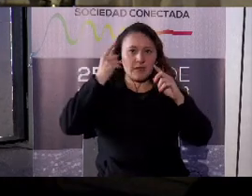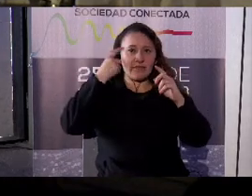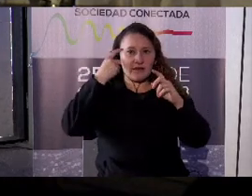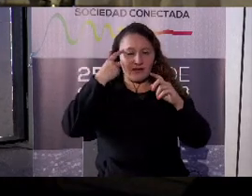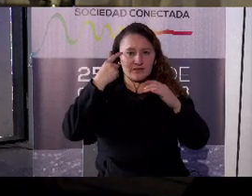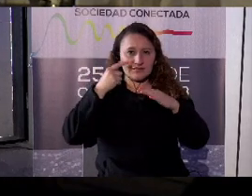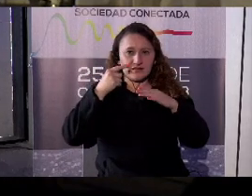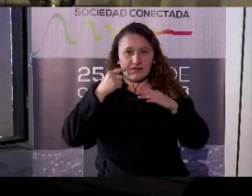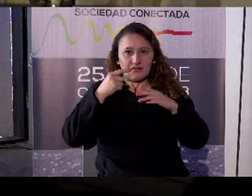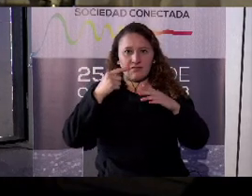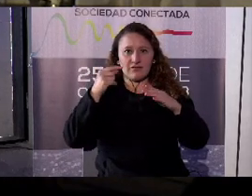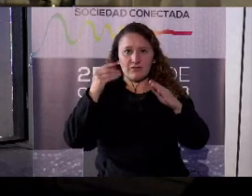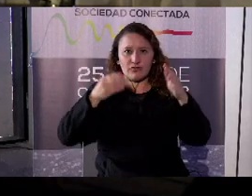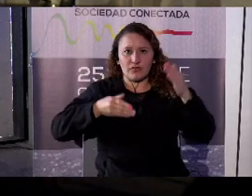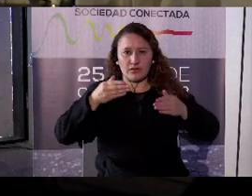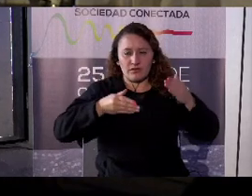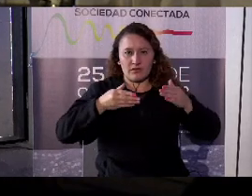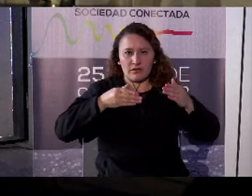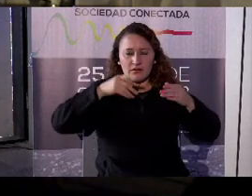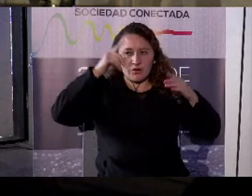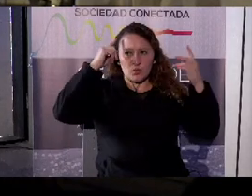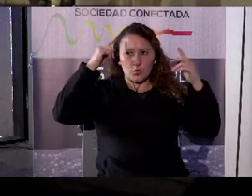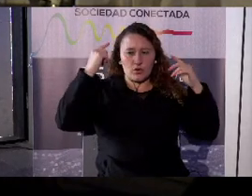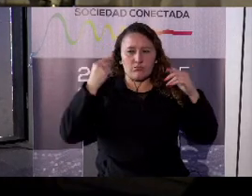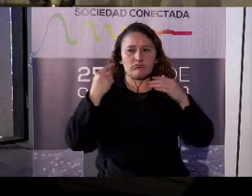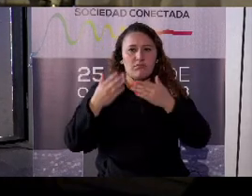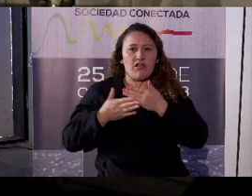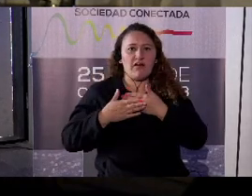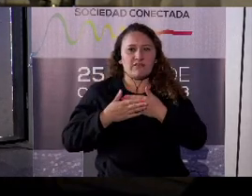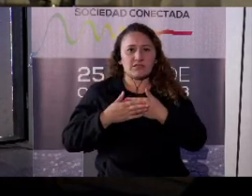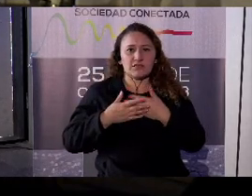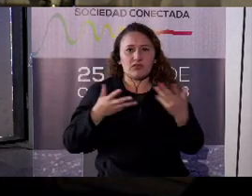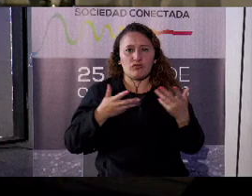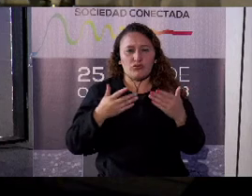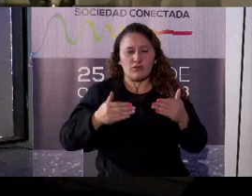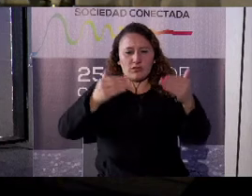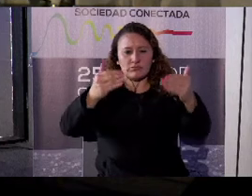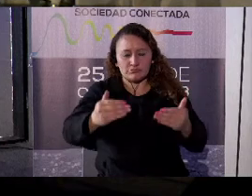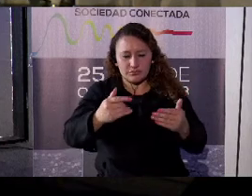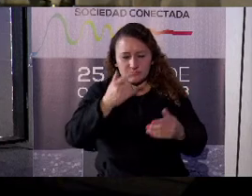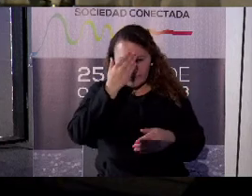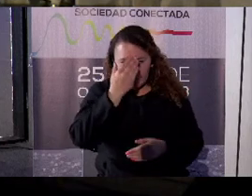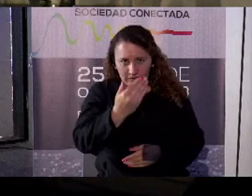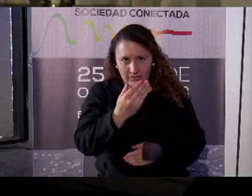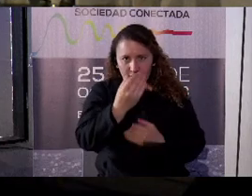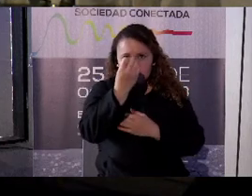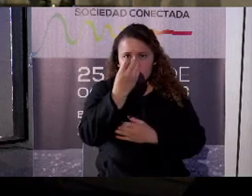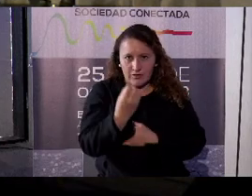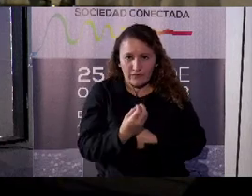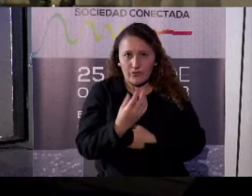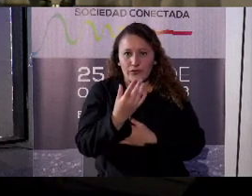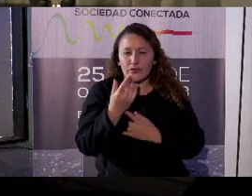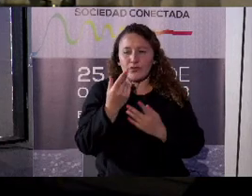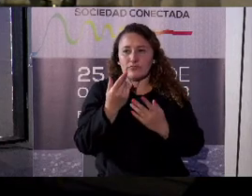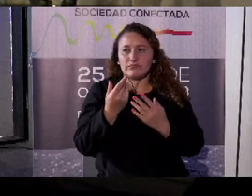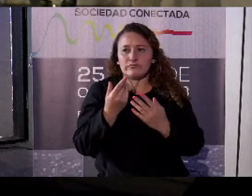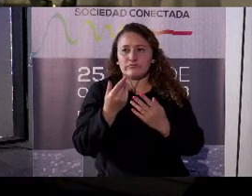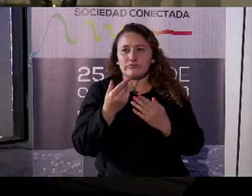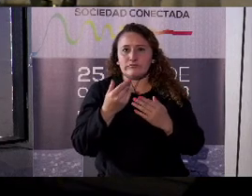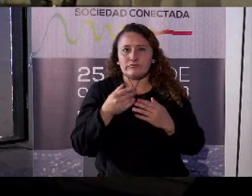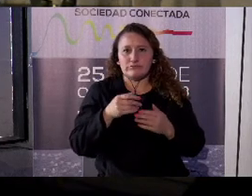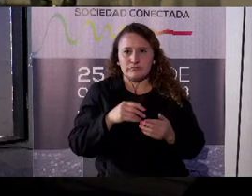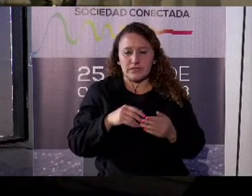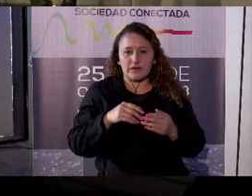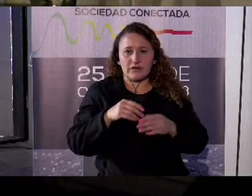informa le manda mensajes a la persona guiándolo a través del camino diciéndole qué obstáculos o que tiene en frente un semáforo una un anden